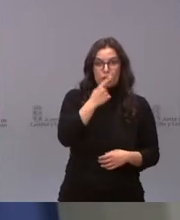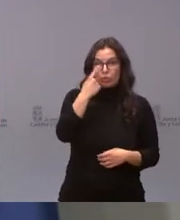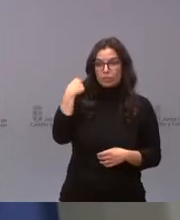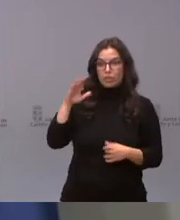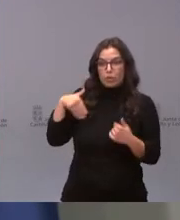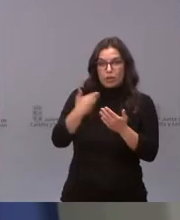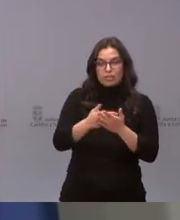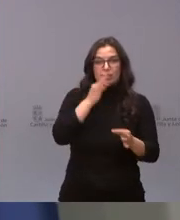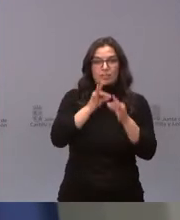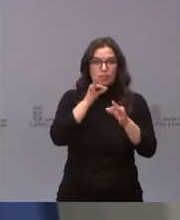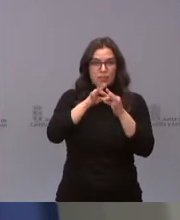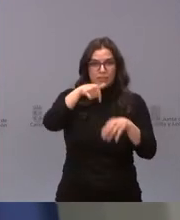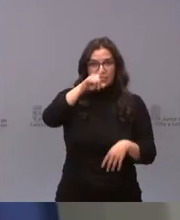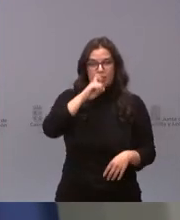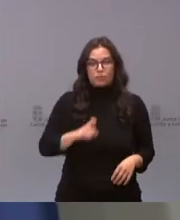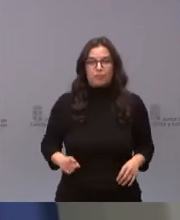2020 hasta septiembre de